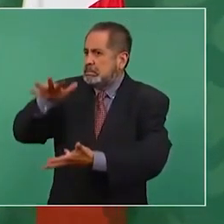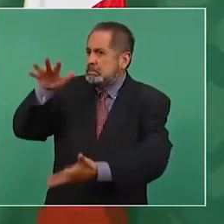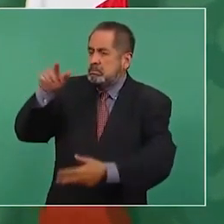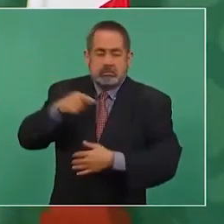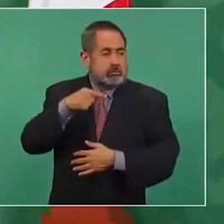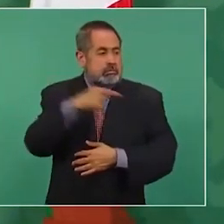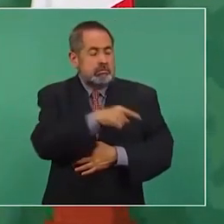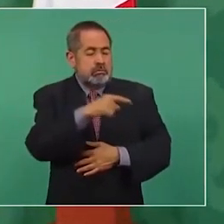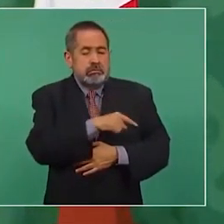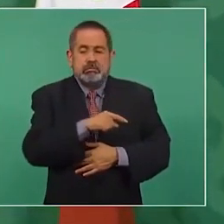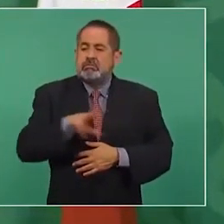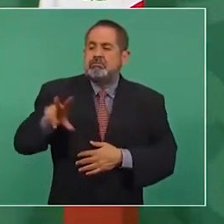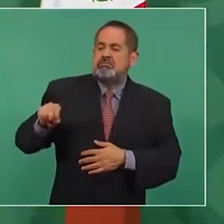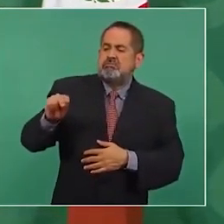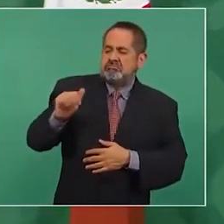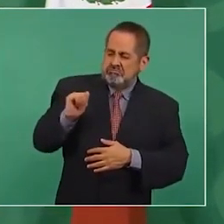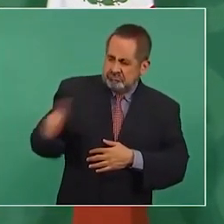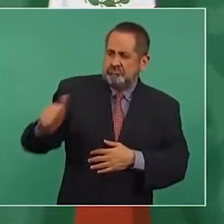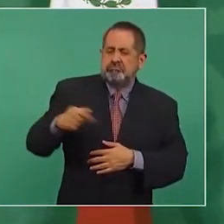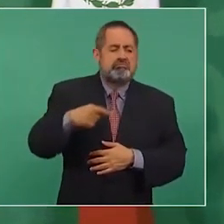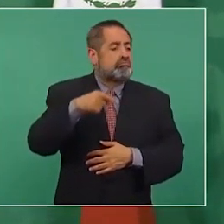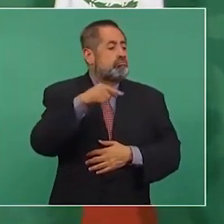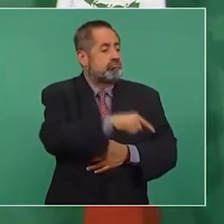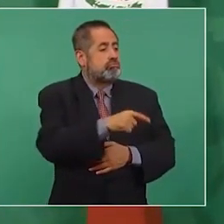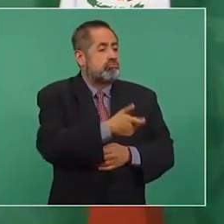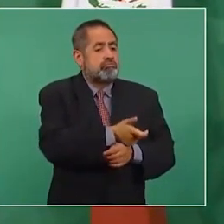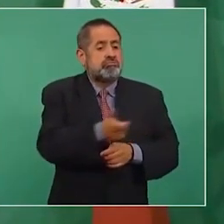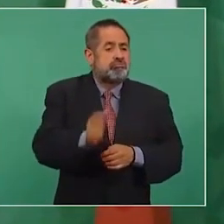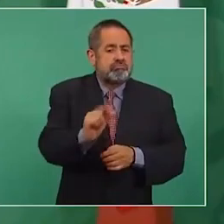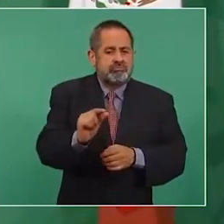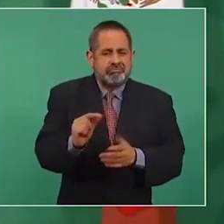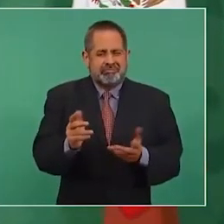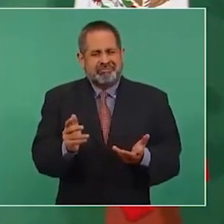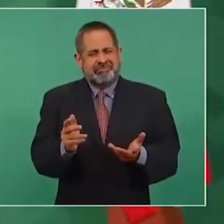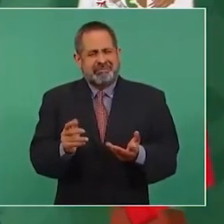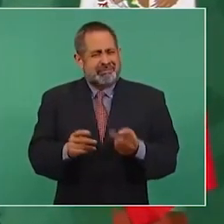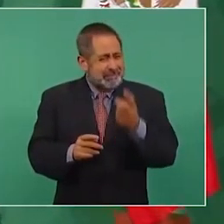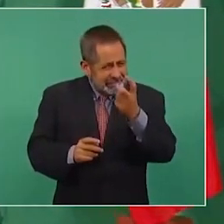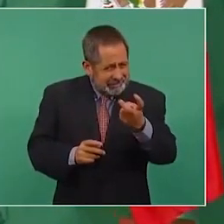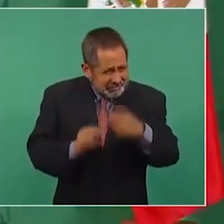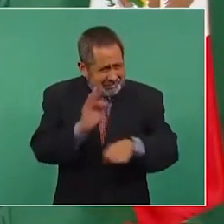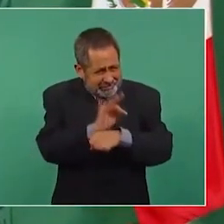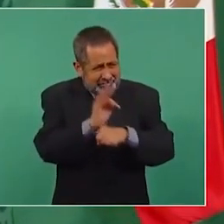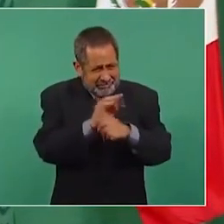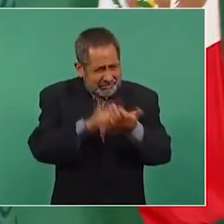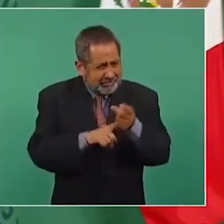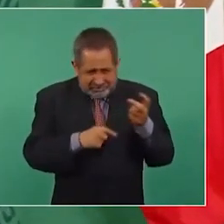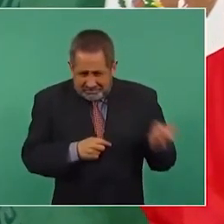términos proporcionales. ¿Eso es lo que van a defender?